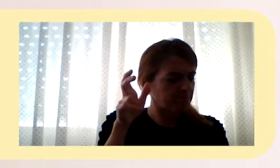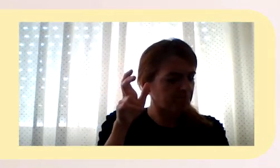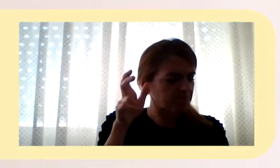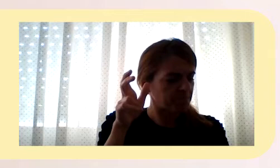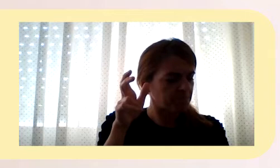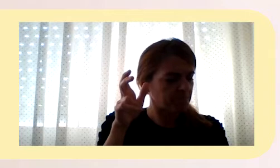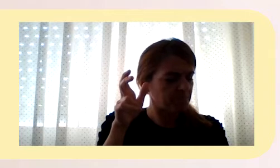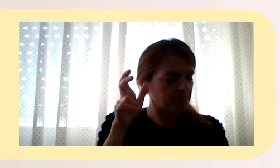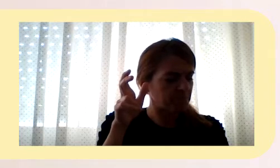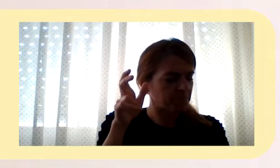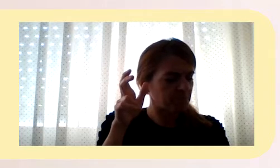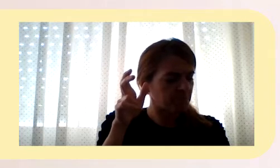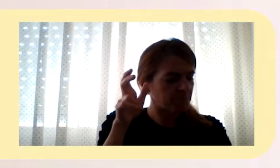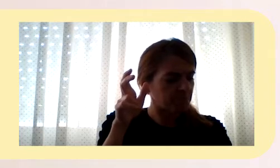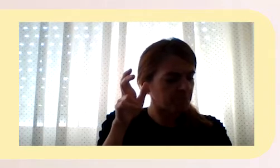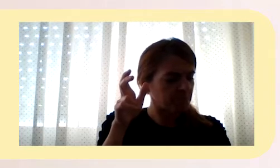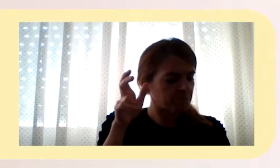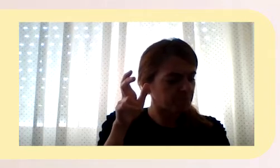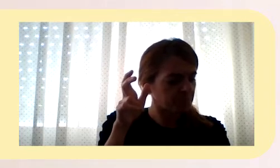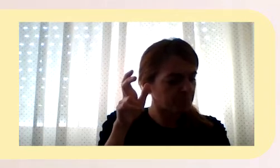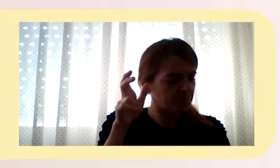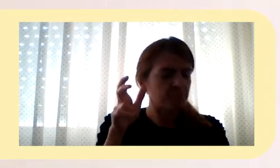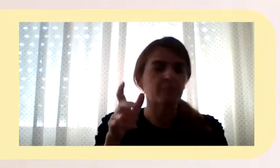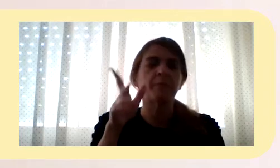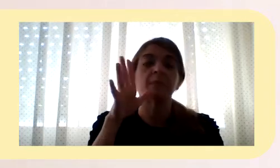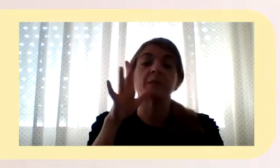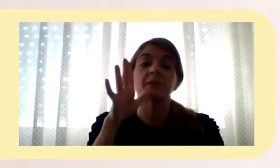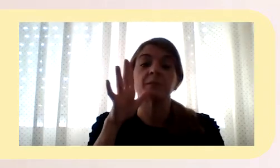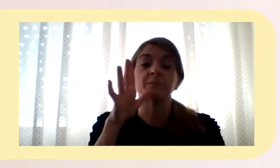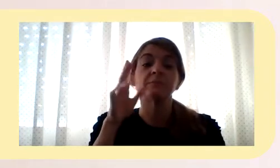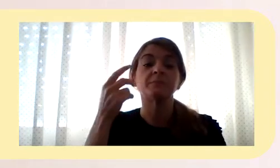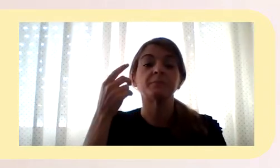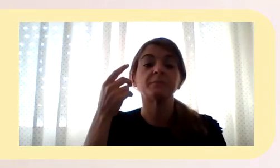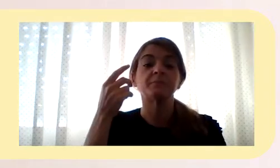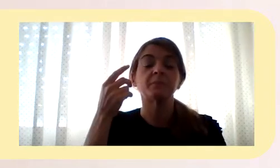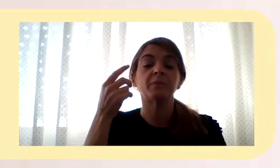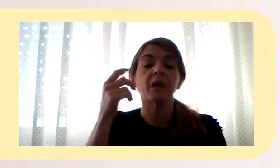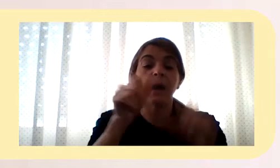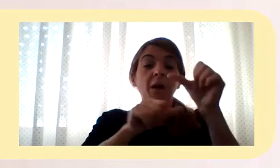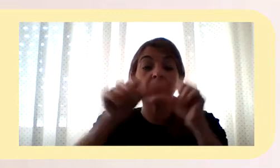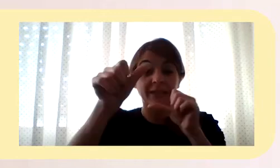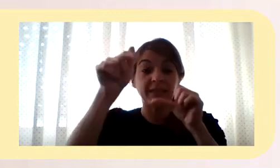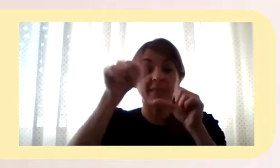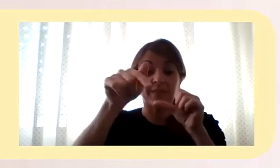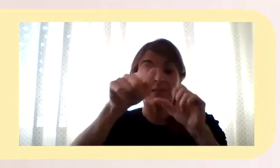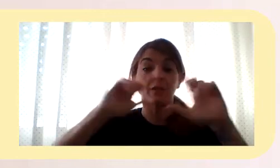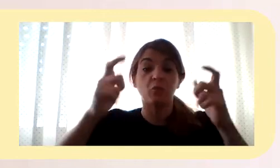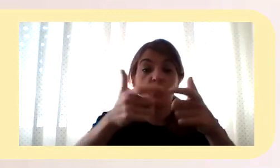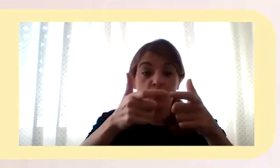Ya, Silenciar. ya está. Venga, ya está, perfecto. Venga, decía que a partir de ese momento, de esas